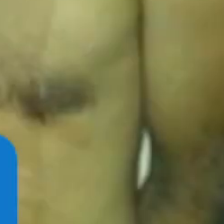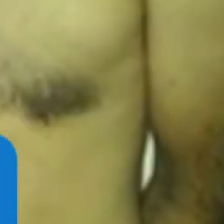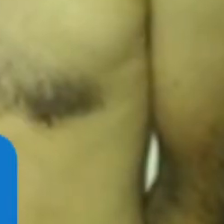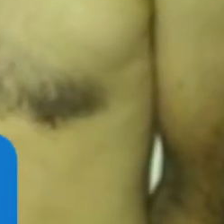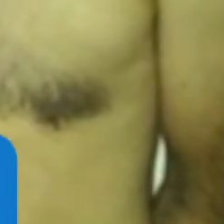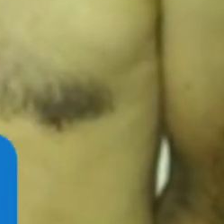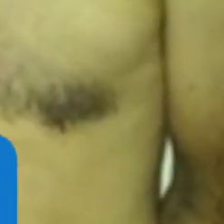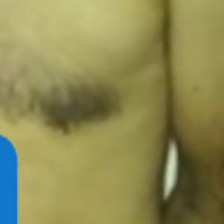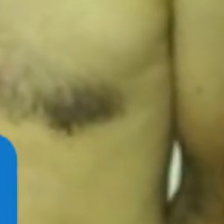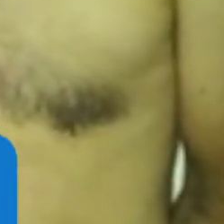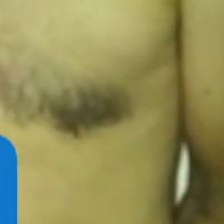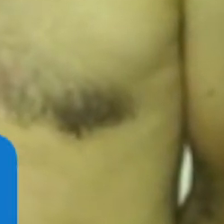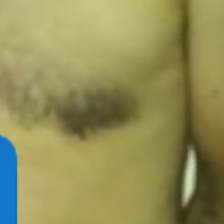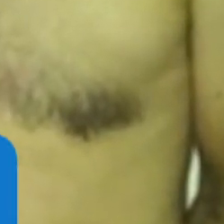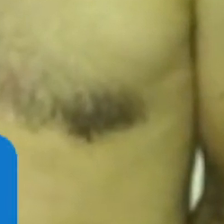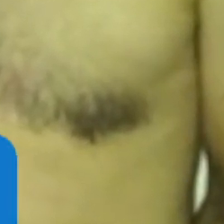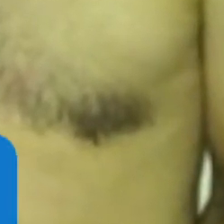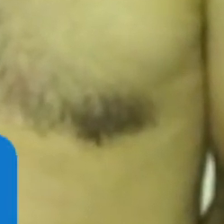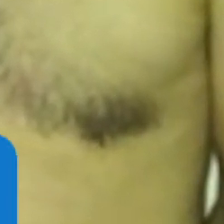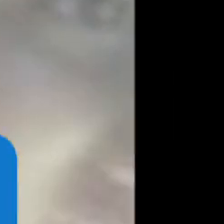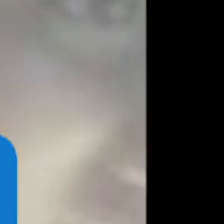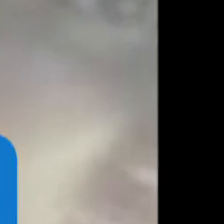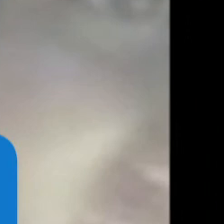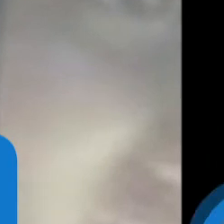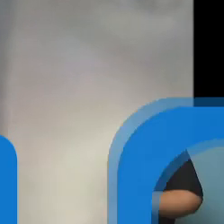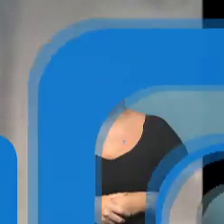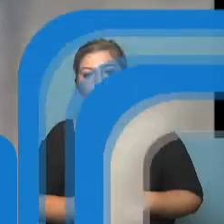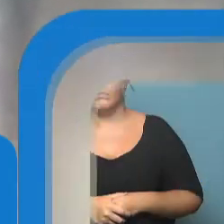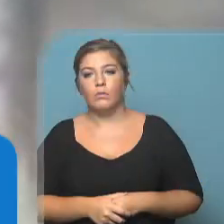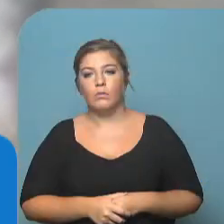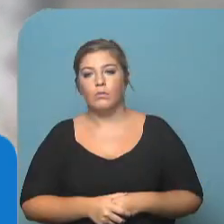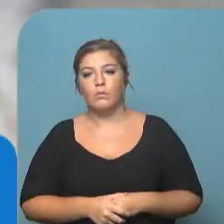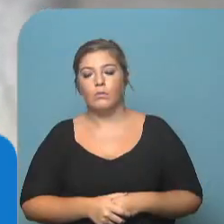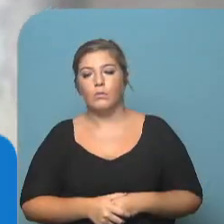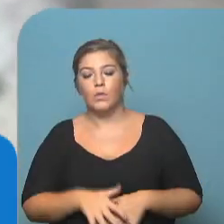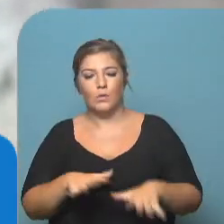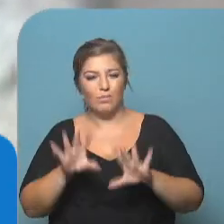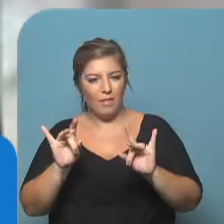quema de patrulleros y demás bueno de que se puede decir una situación tan extrema como ésta